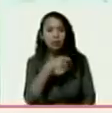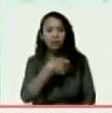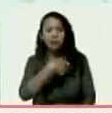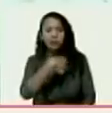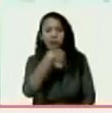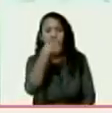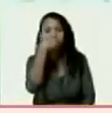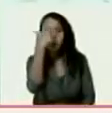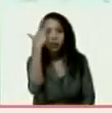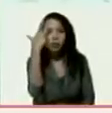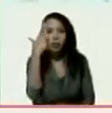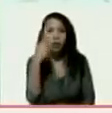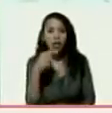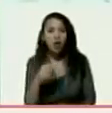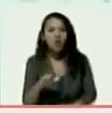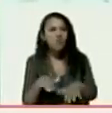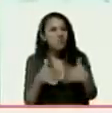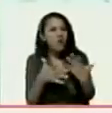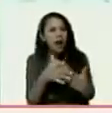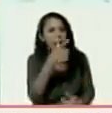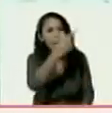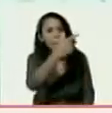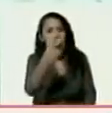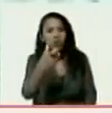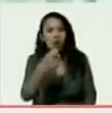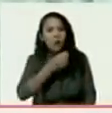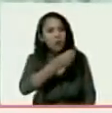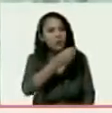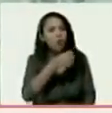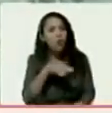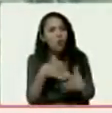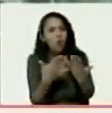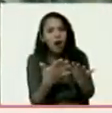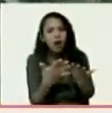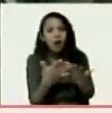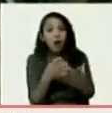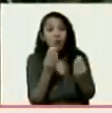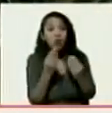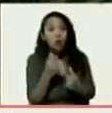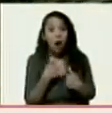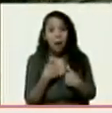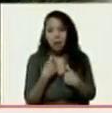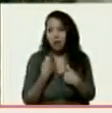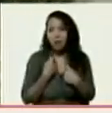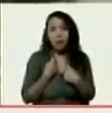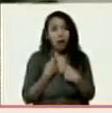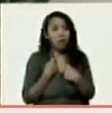¡Qué pena! ¿Cuáles son esos periodistas? Pues? Yo estoy seguro que muchos dirán, a mí no me pagan.